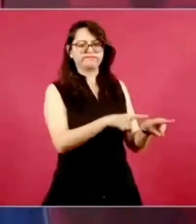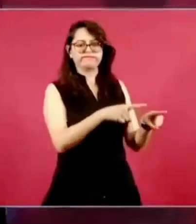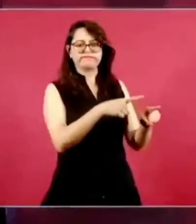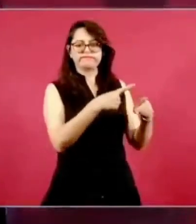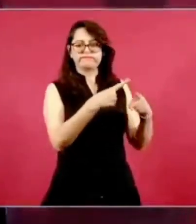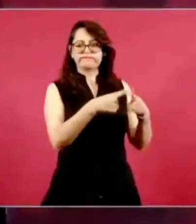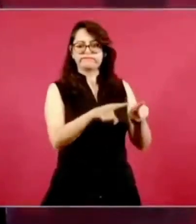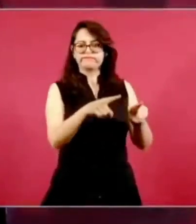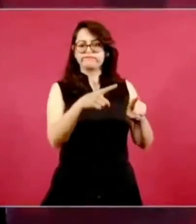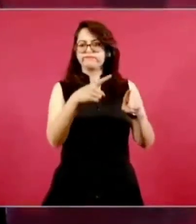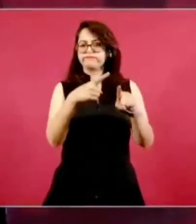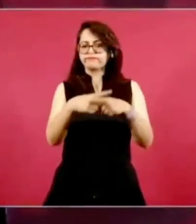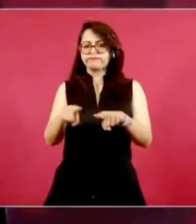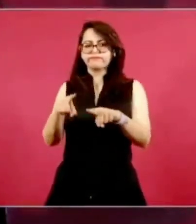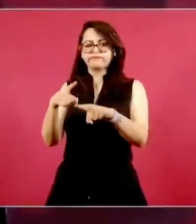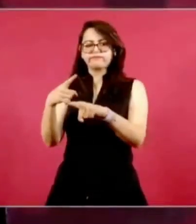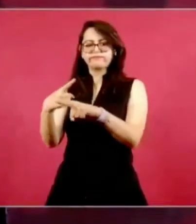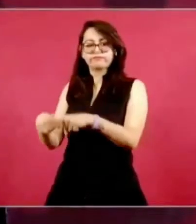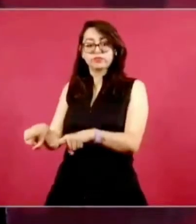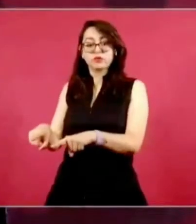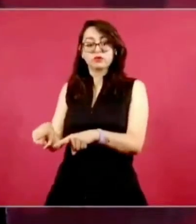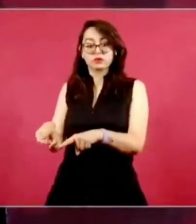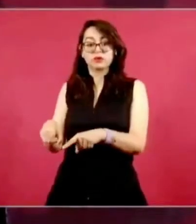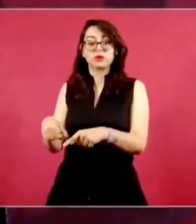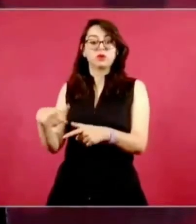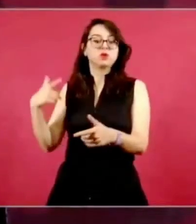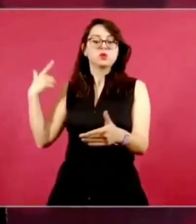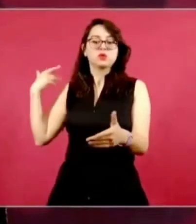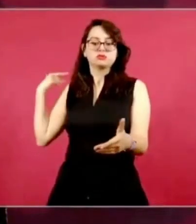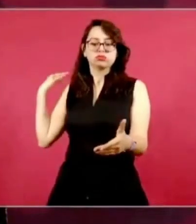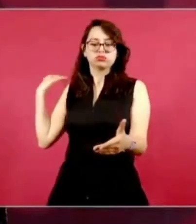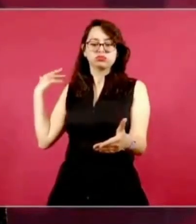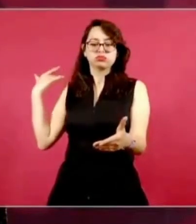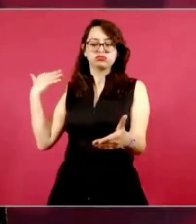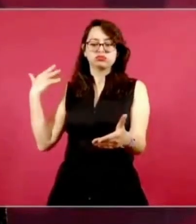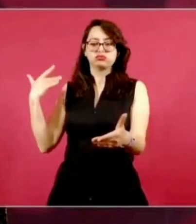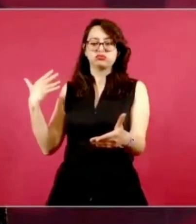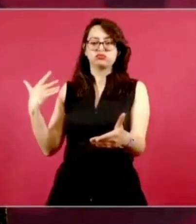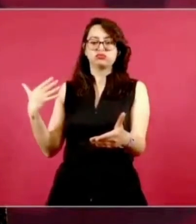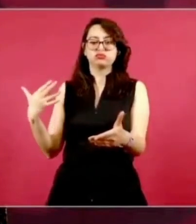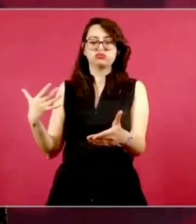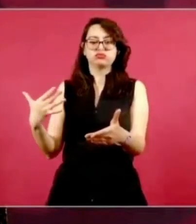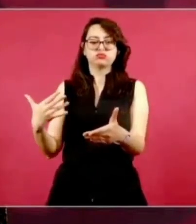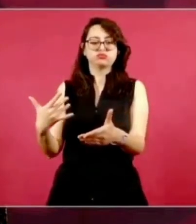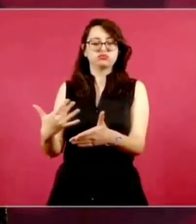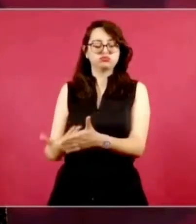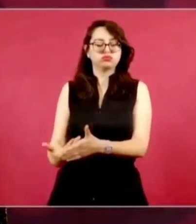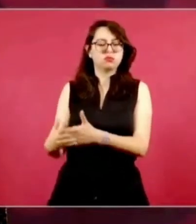lo que heredamos del México profundo,